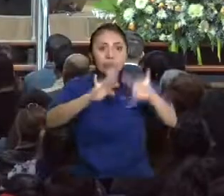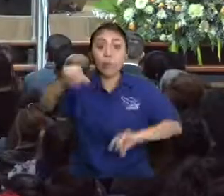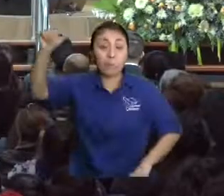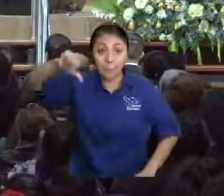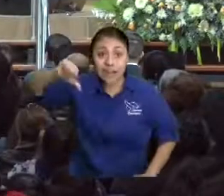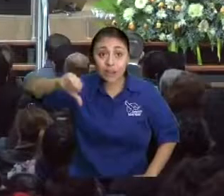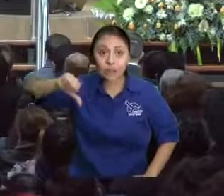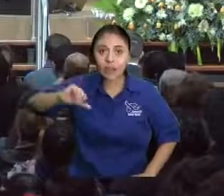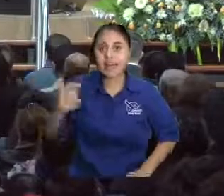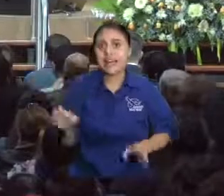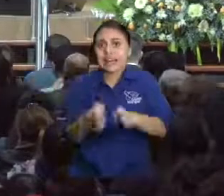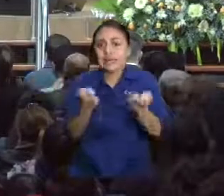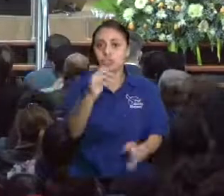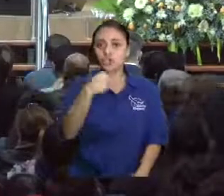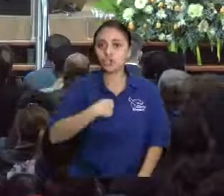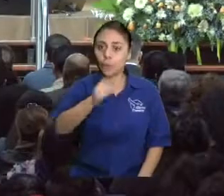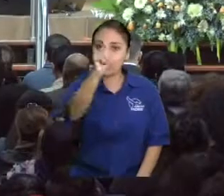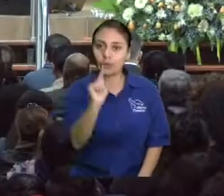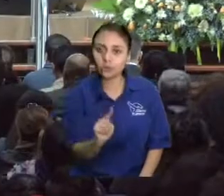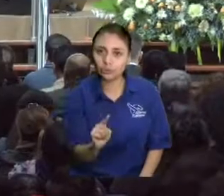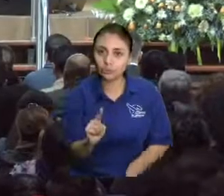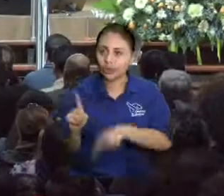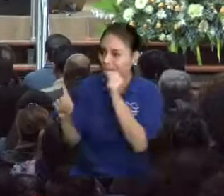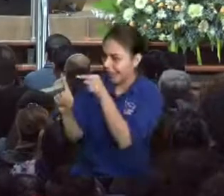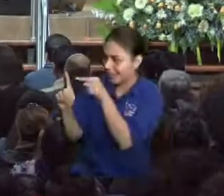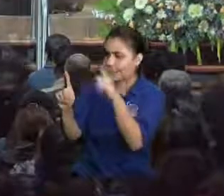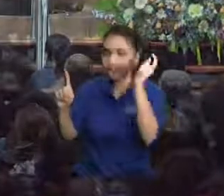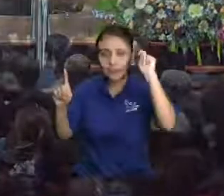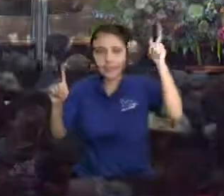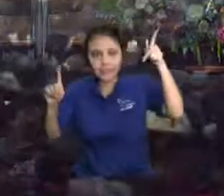pregunta del millón de dólares es, siendo ese hombre tan grande,